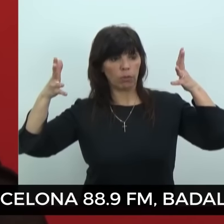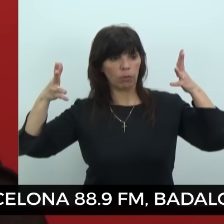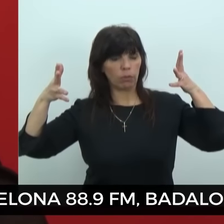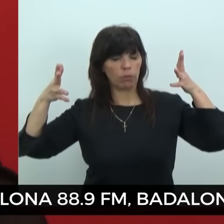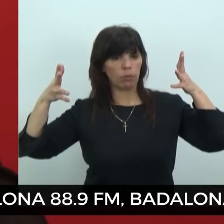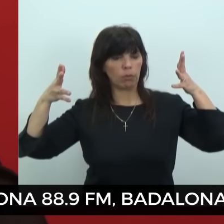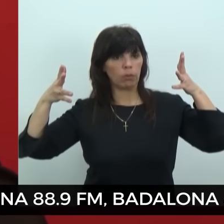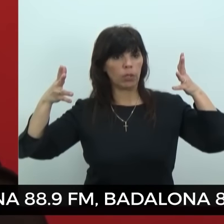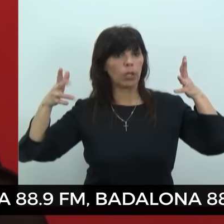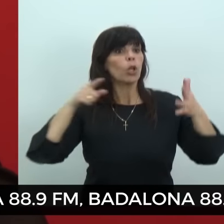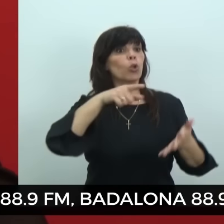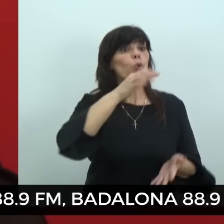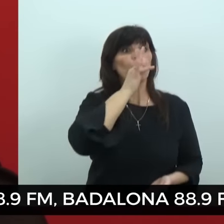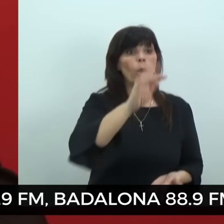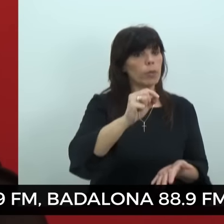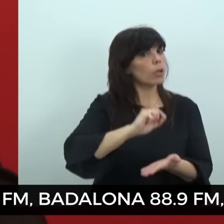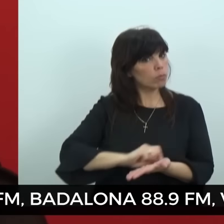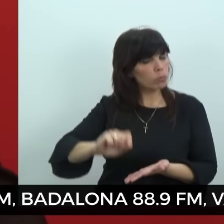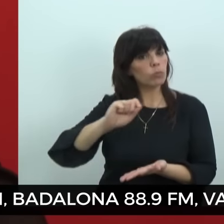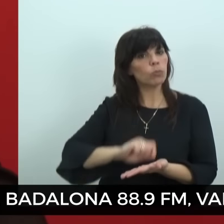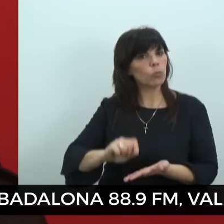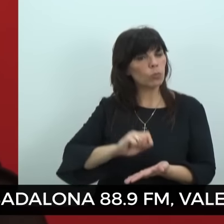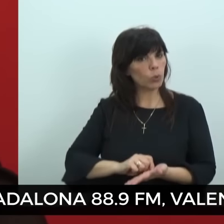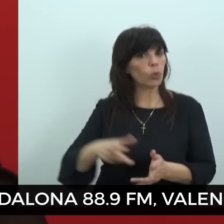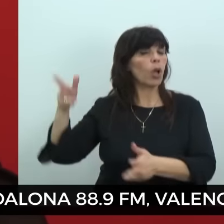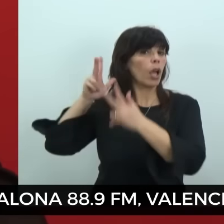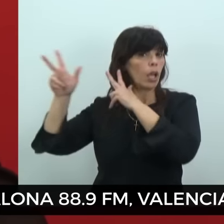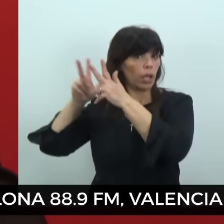que escribírtelas, como dice el profeta Habacuc,